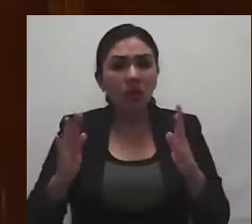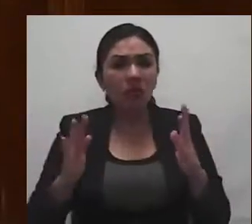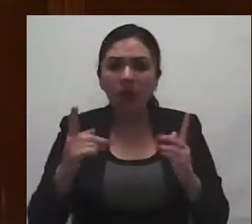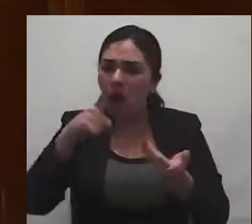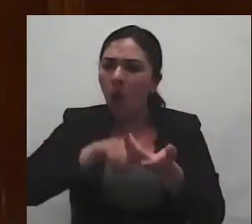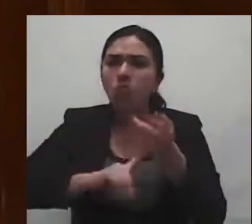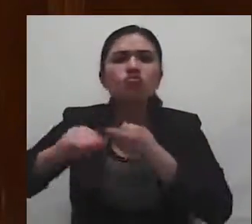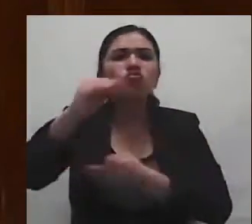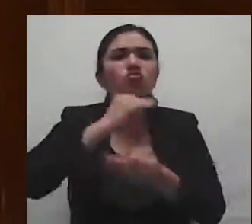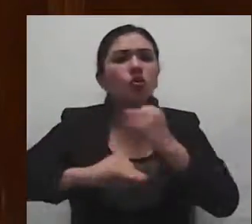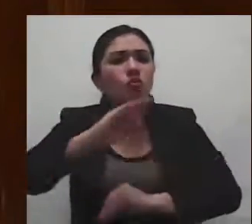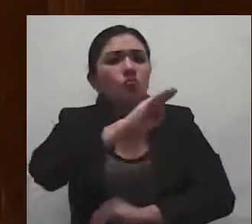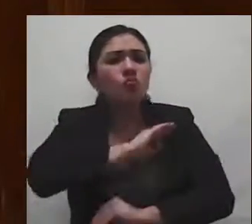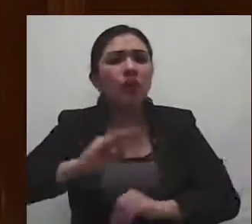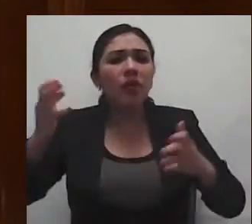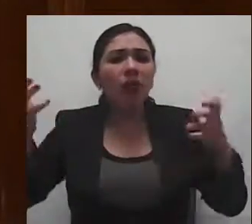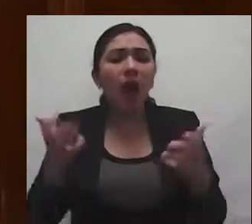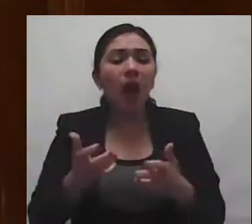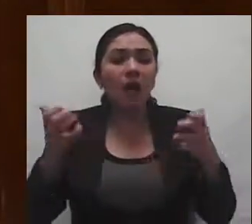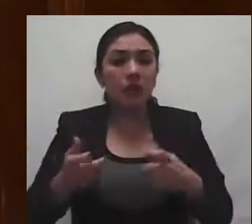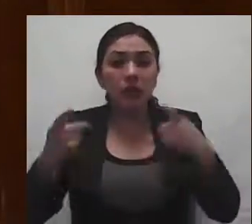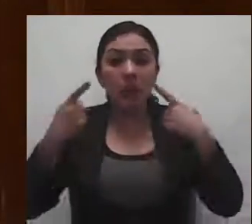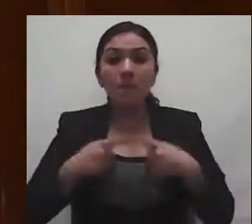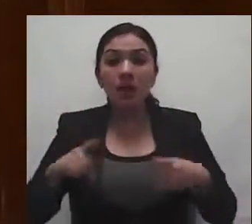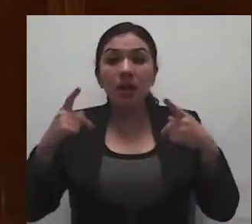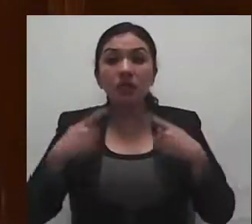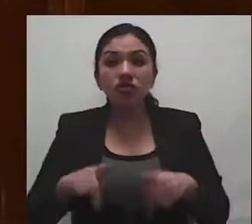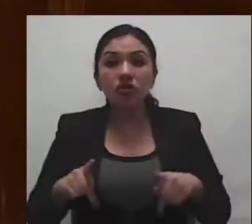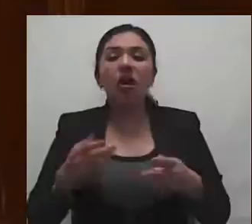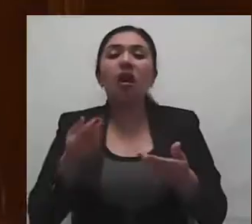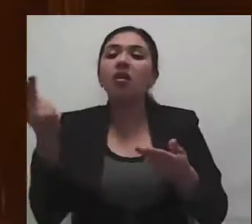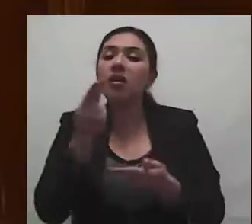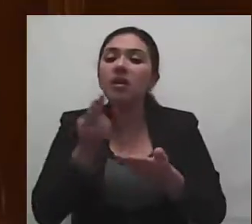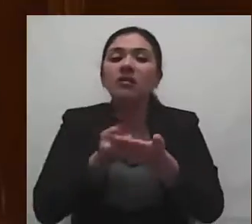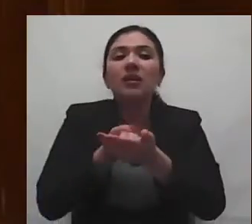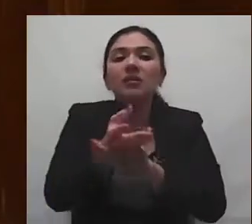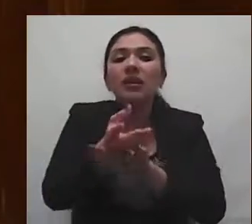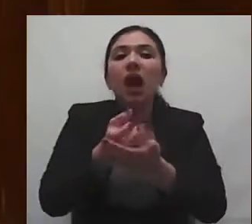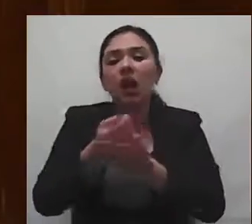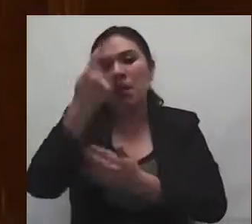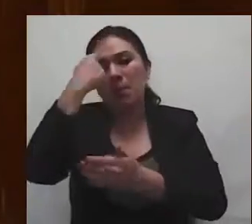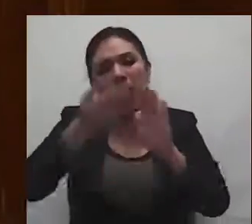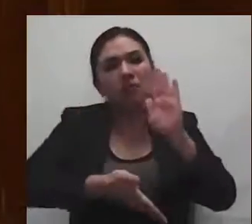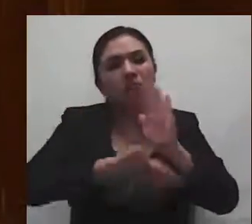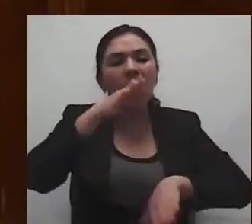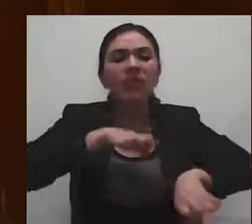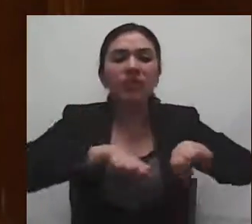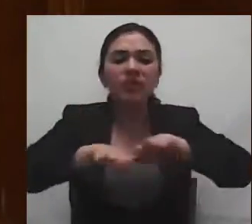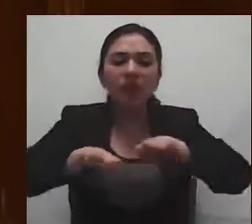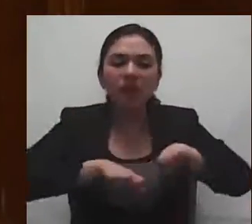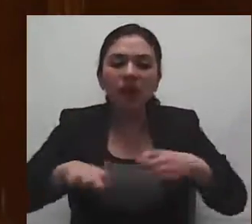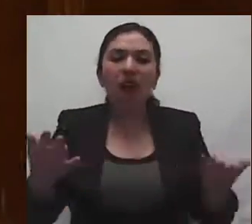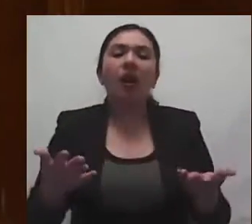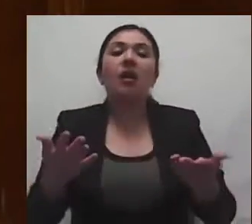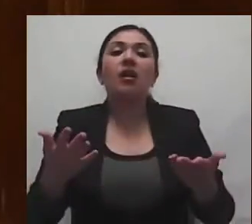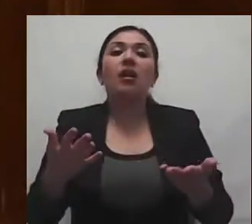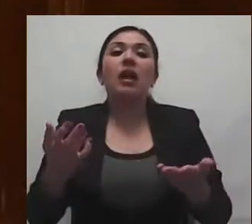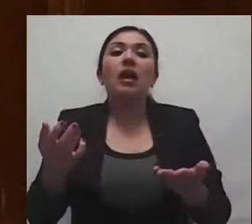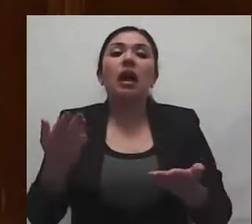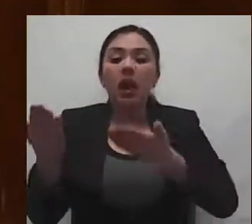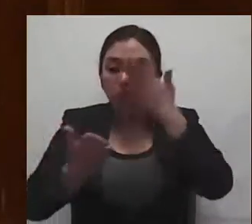todas y todas las personas que se desplazan por motivo laboral, por motivo de